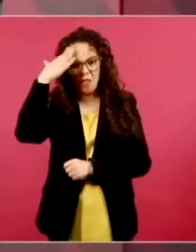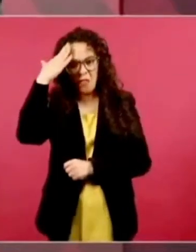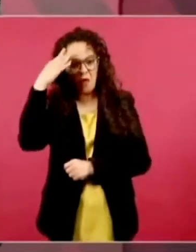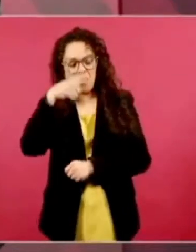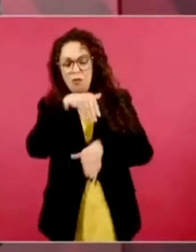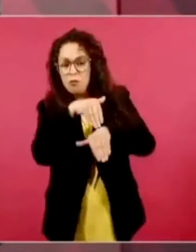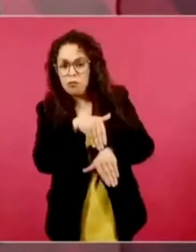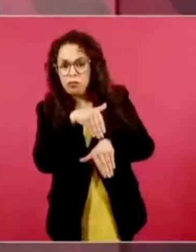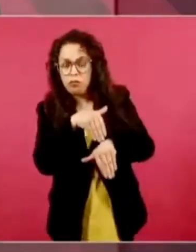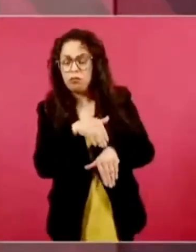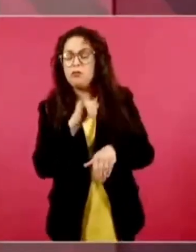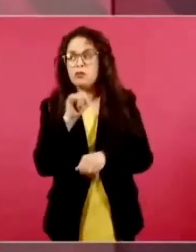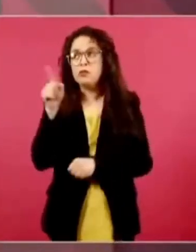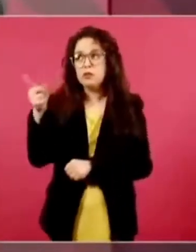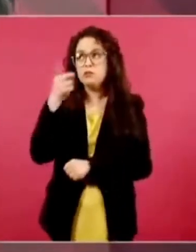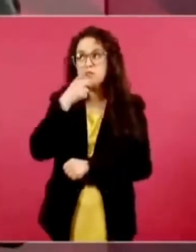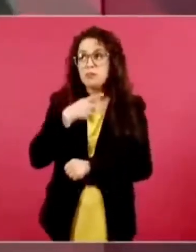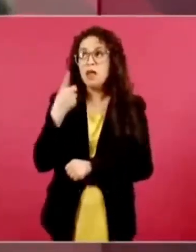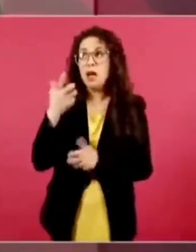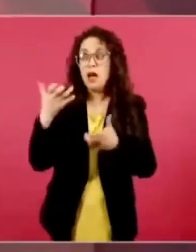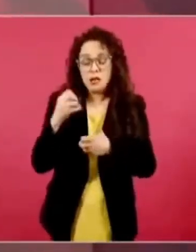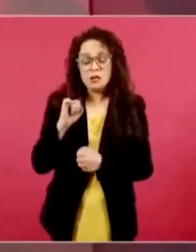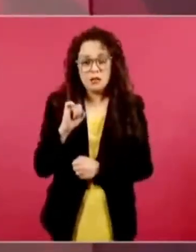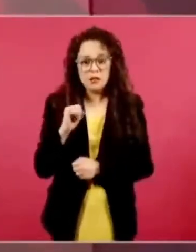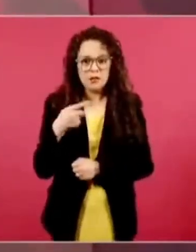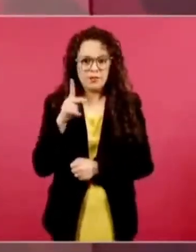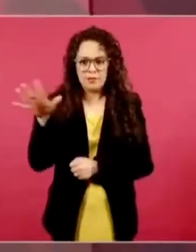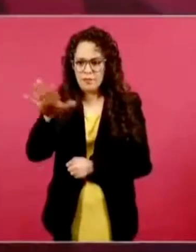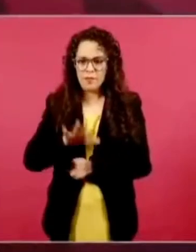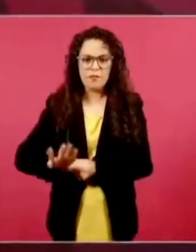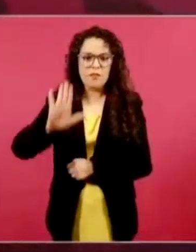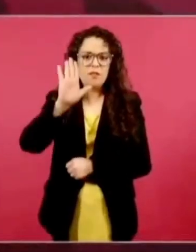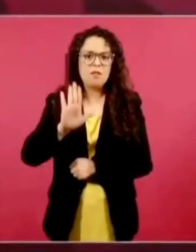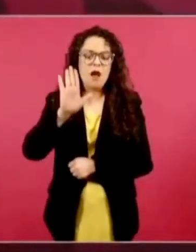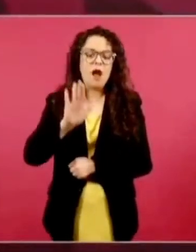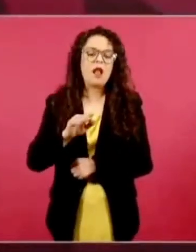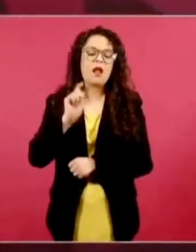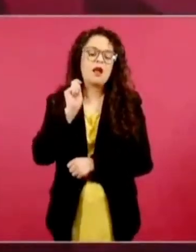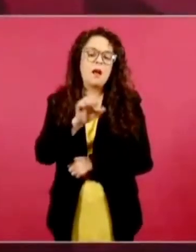justicia no es más que una banda de malhechores.